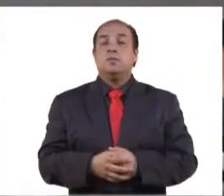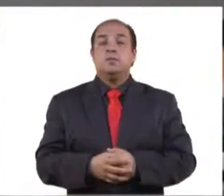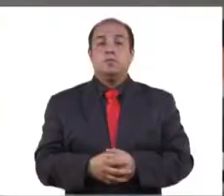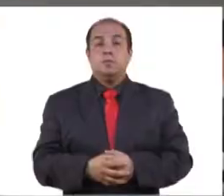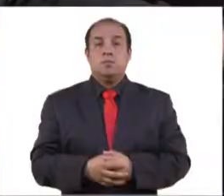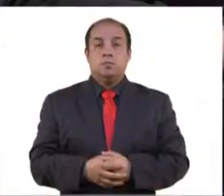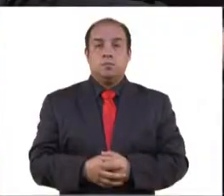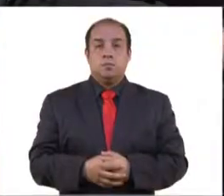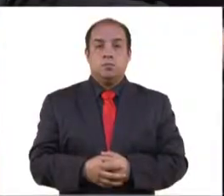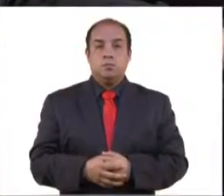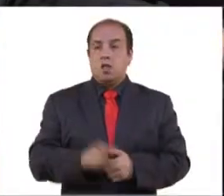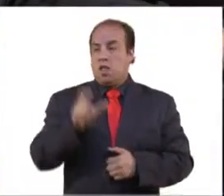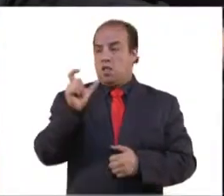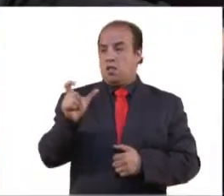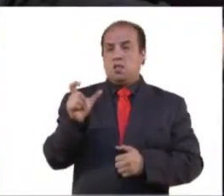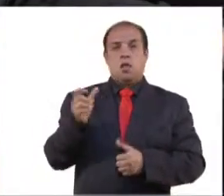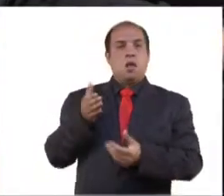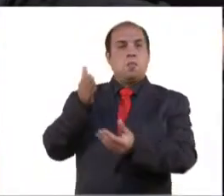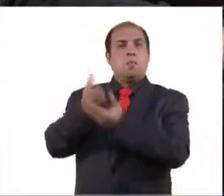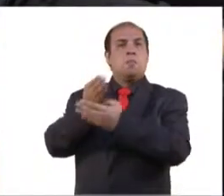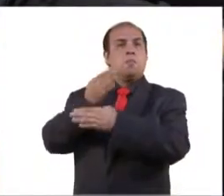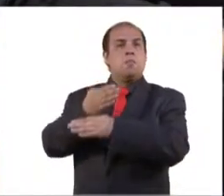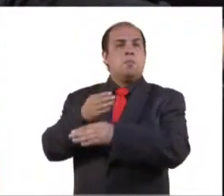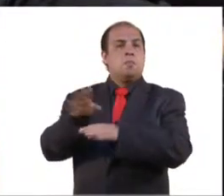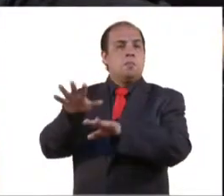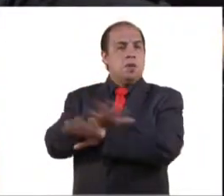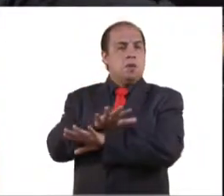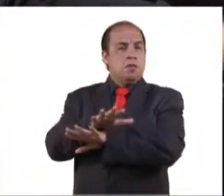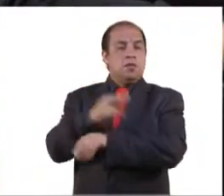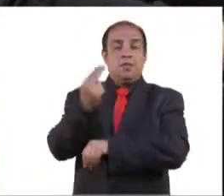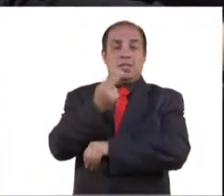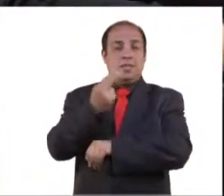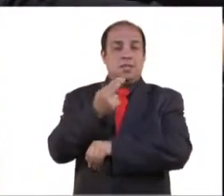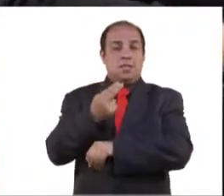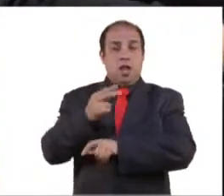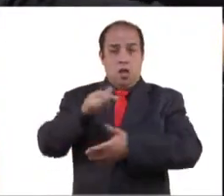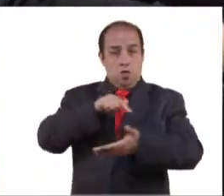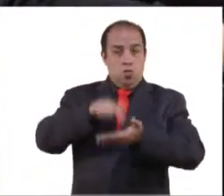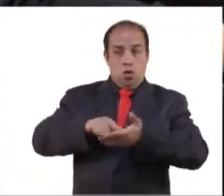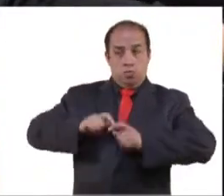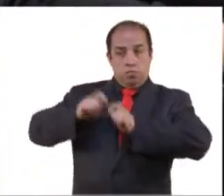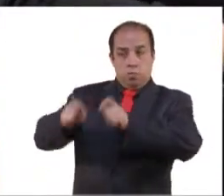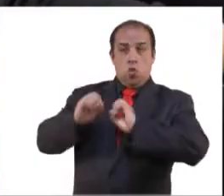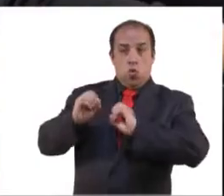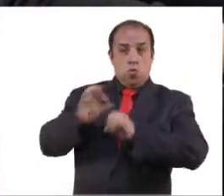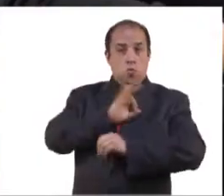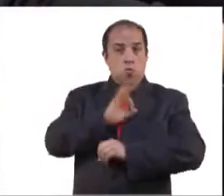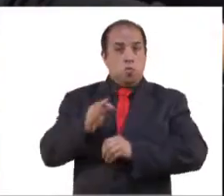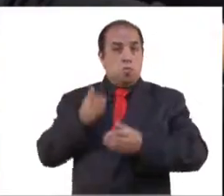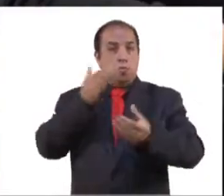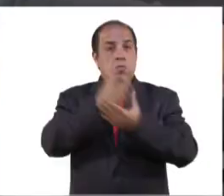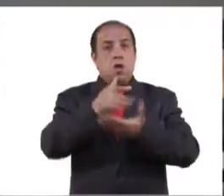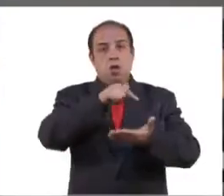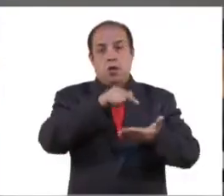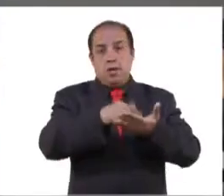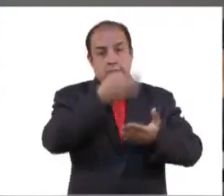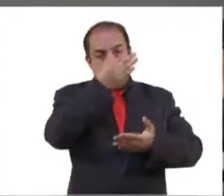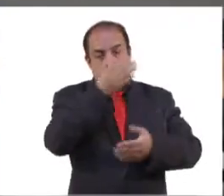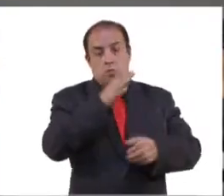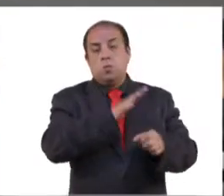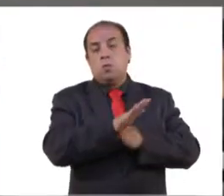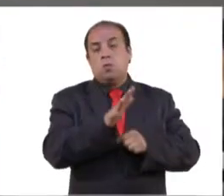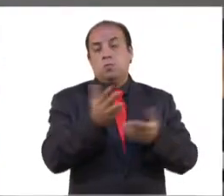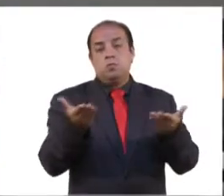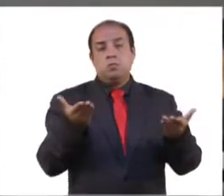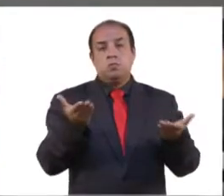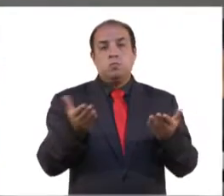a cambiar esta tarjeta, ¿forzosamente tiene que ser donde se le asigne o pueden ir al módulo más cercano?